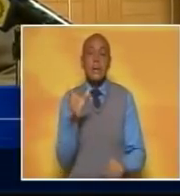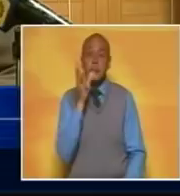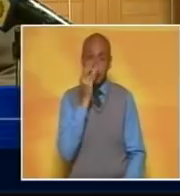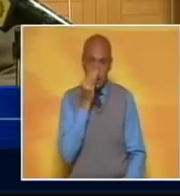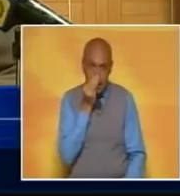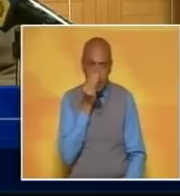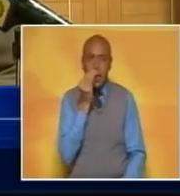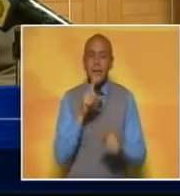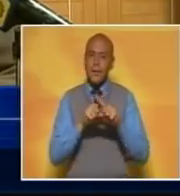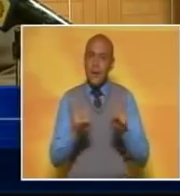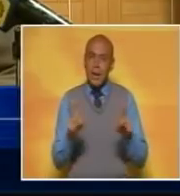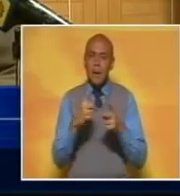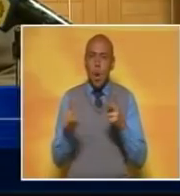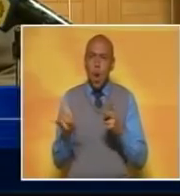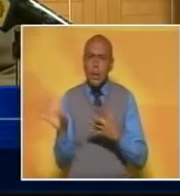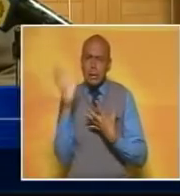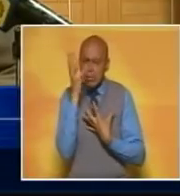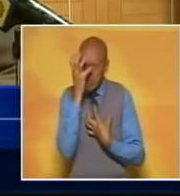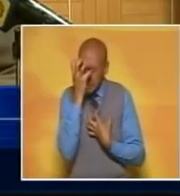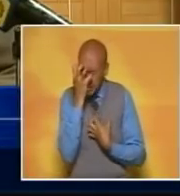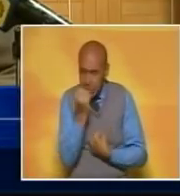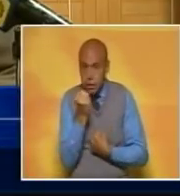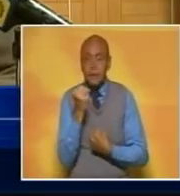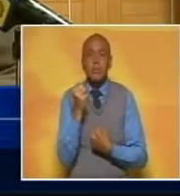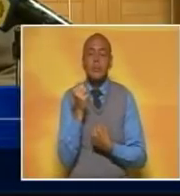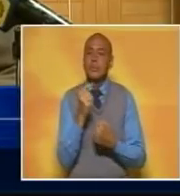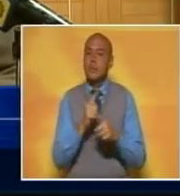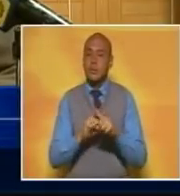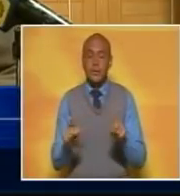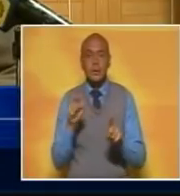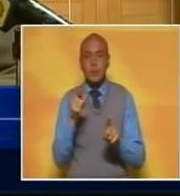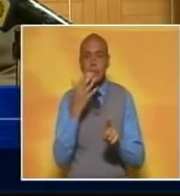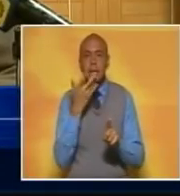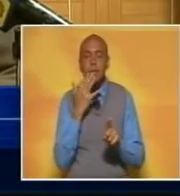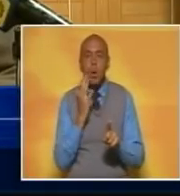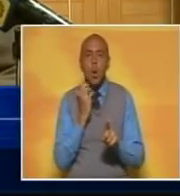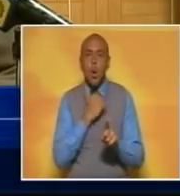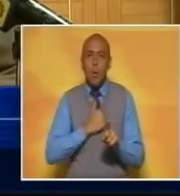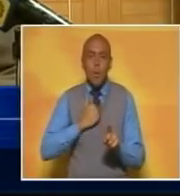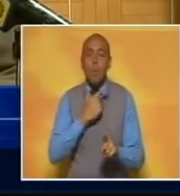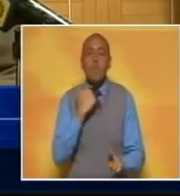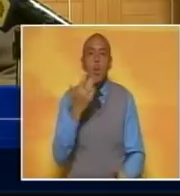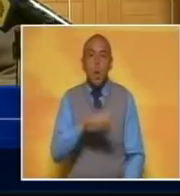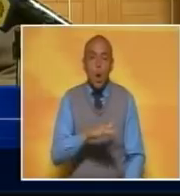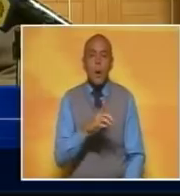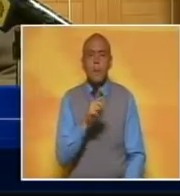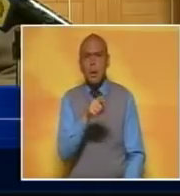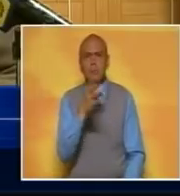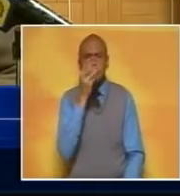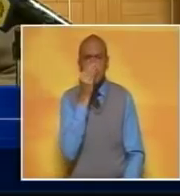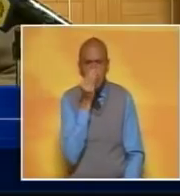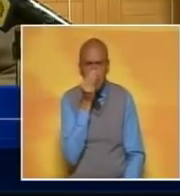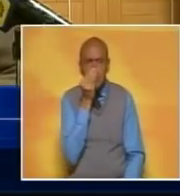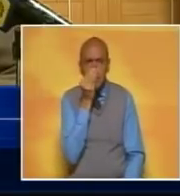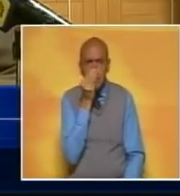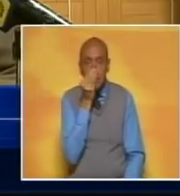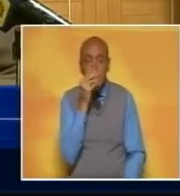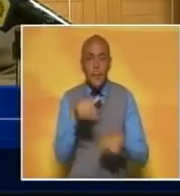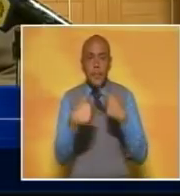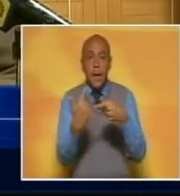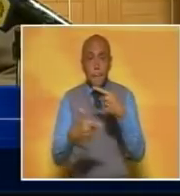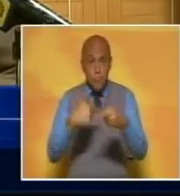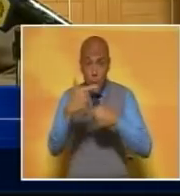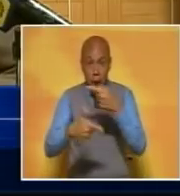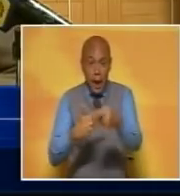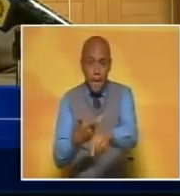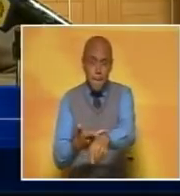una situación displacentera, triste o un duelo, viene la tristeza, pero la tristeza cuando se hace crónica y